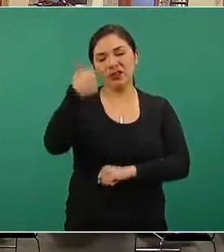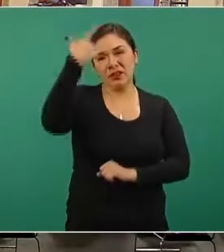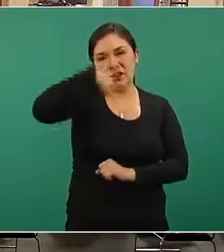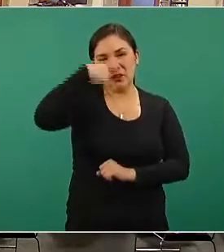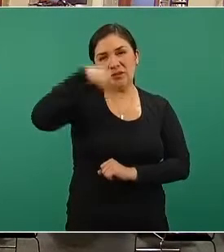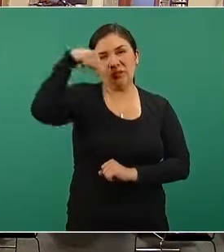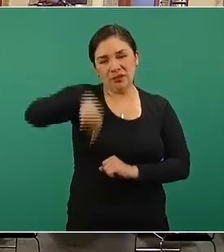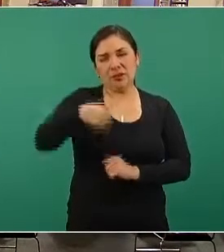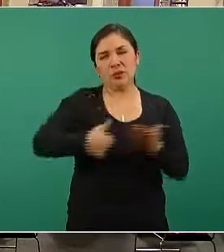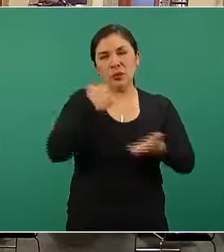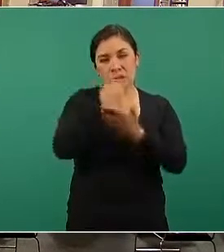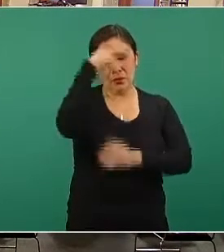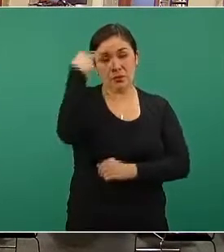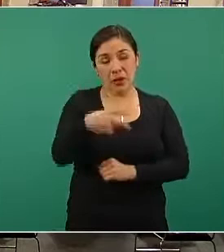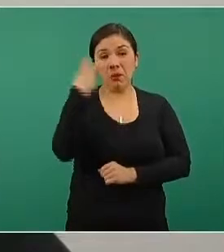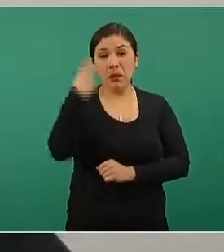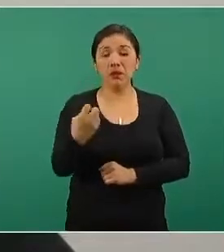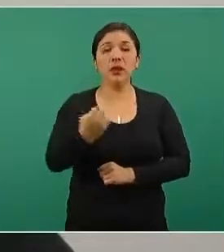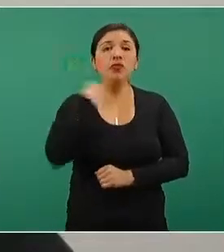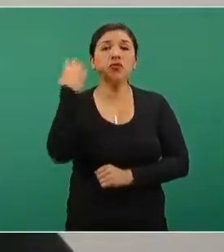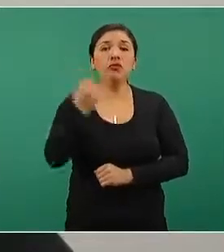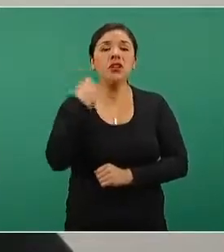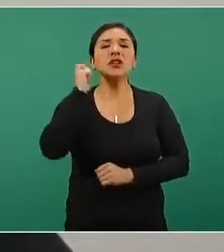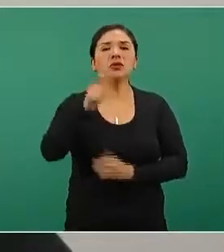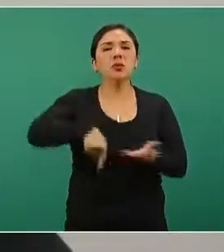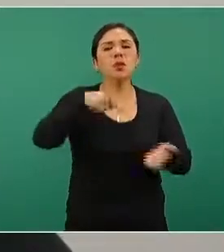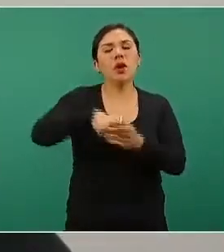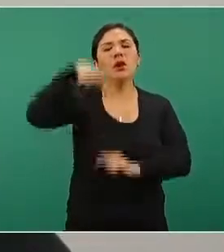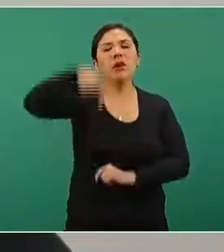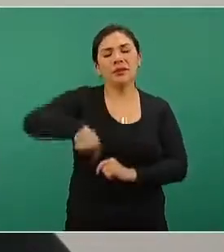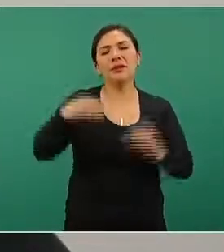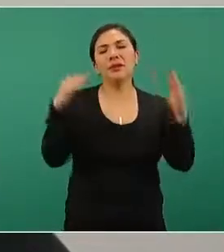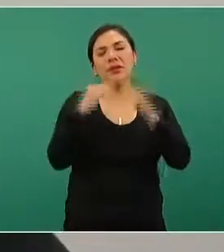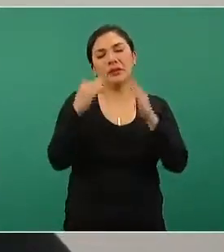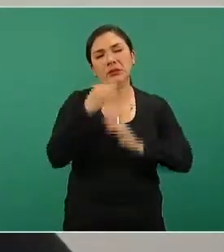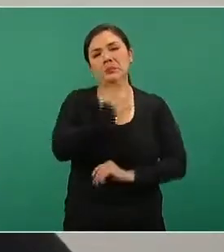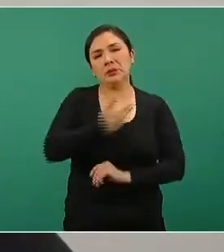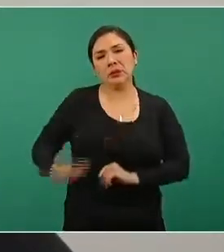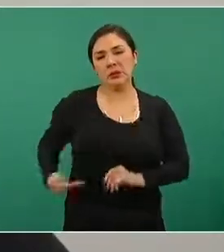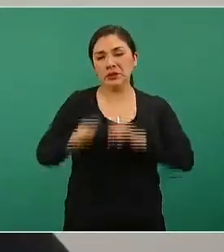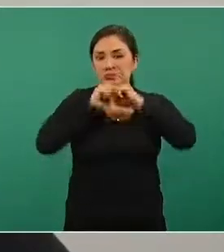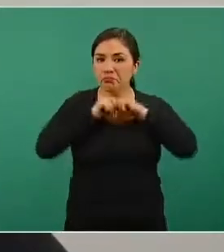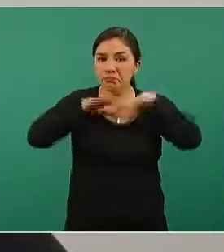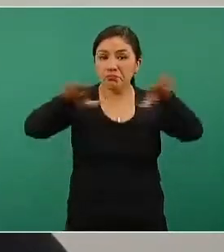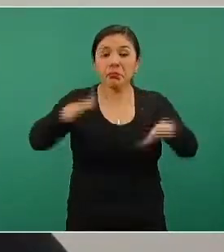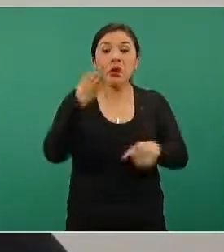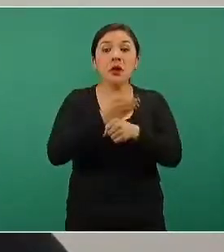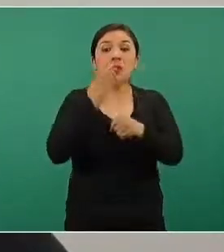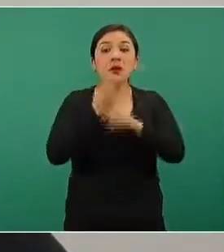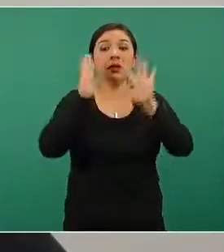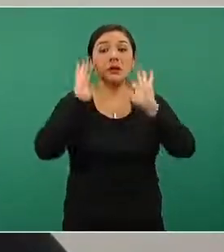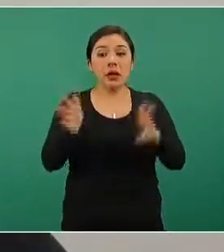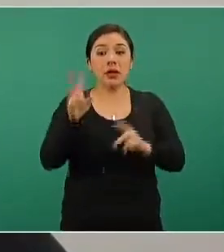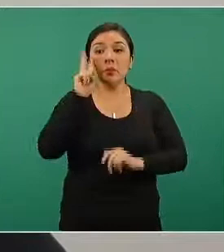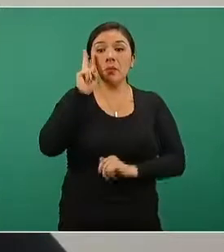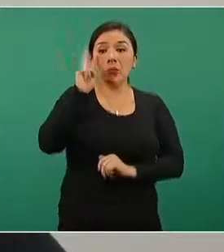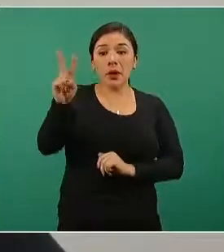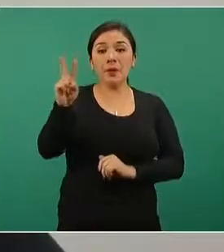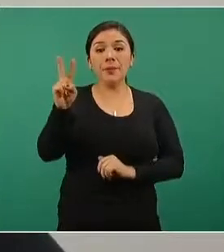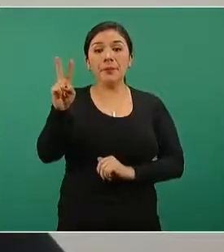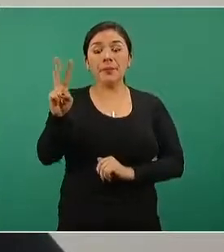México. Esta conferencia se transmite desde Palacio Nacional y vamos a tener